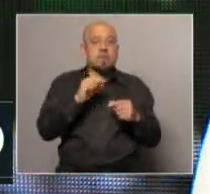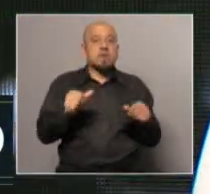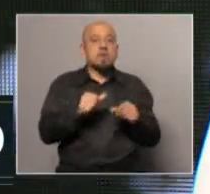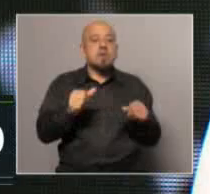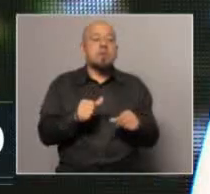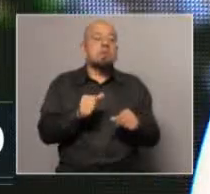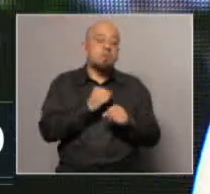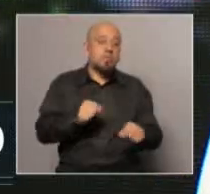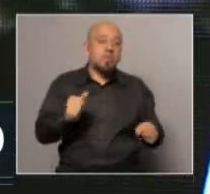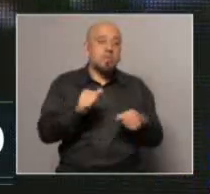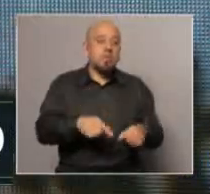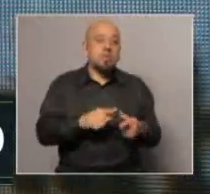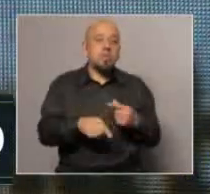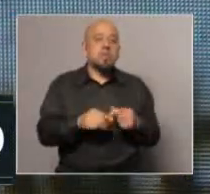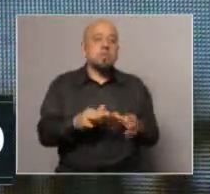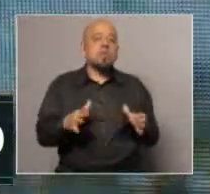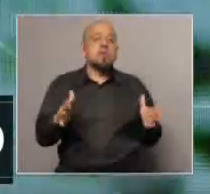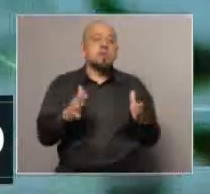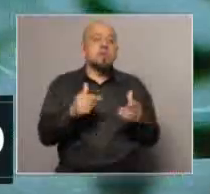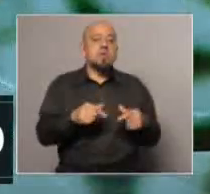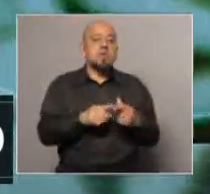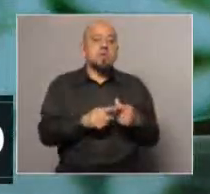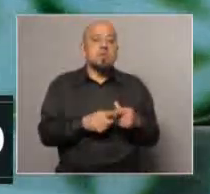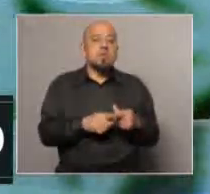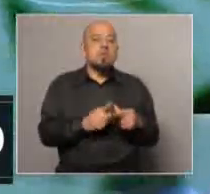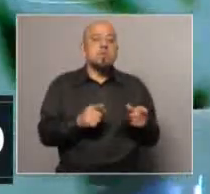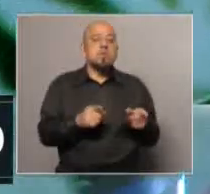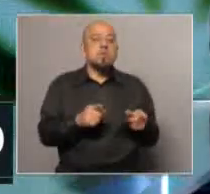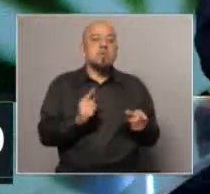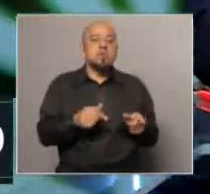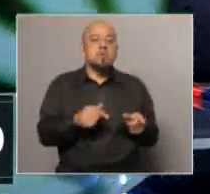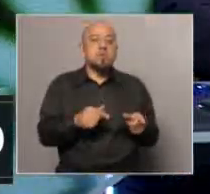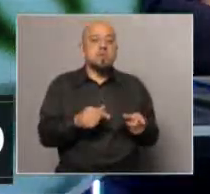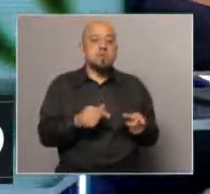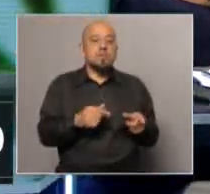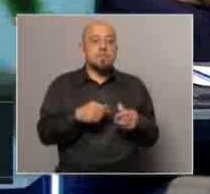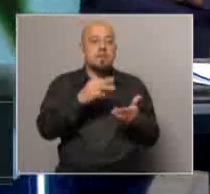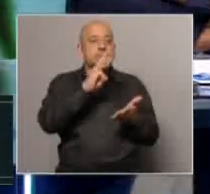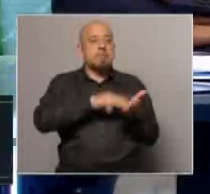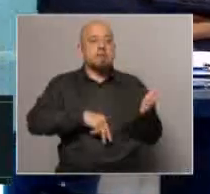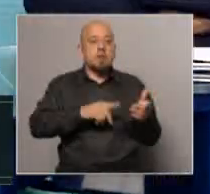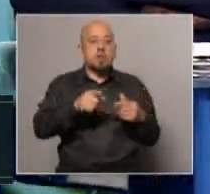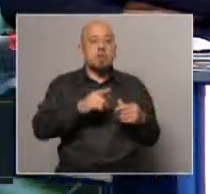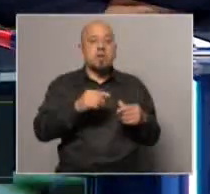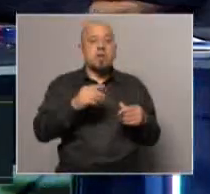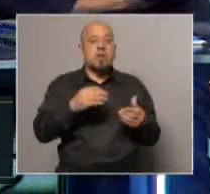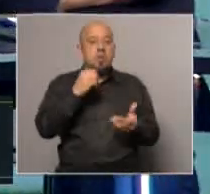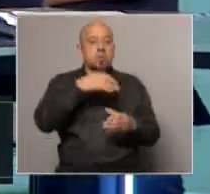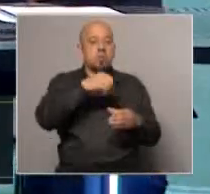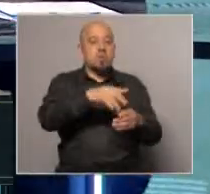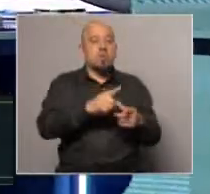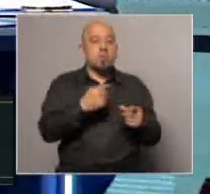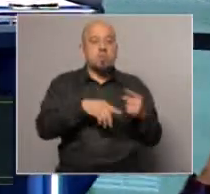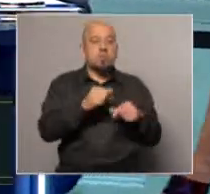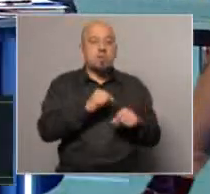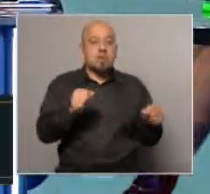bueno, capaz que esto puede ser más pequeño, como ocurre en Barcelona con los clubes, donde son cultivadores que cultivan una escala más pequeña, pero que también pueden abastecer